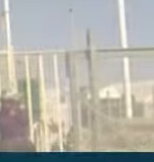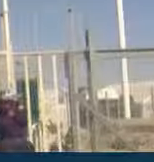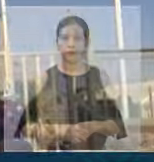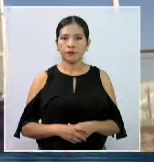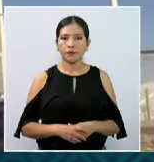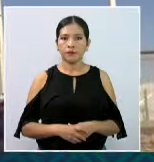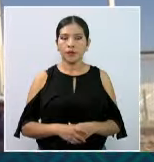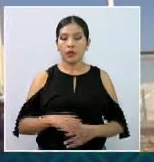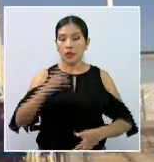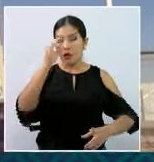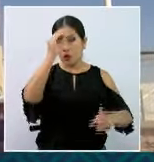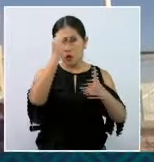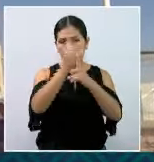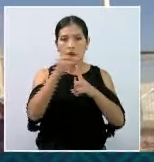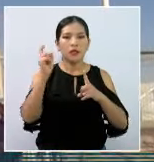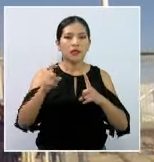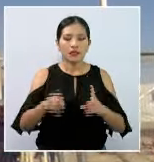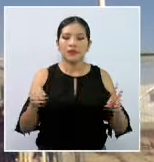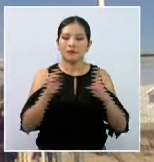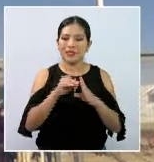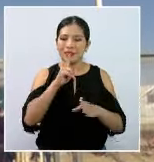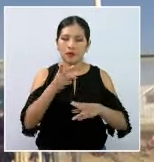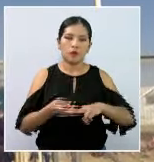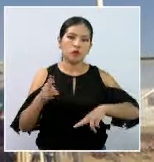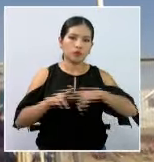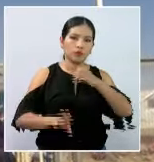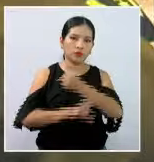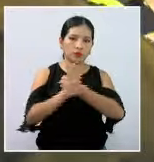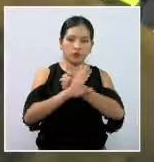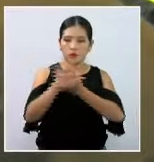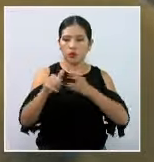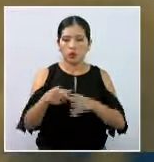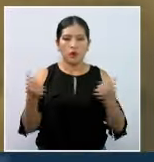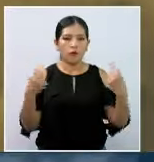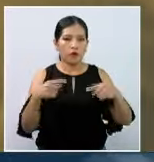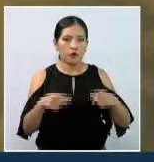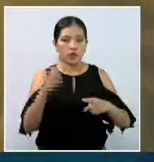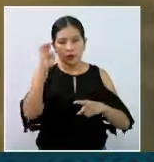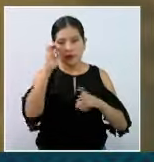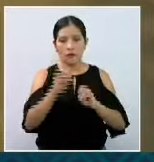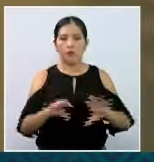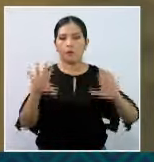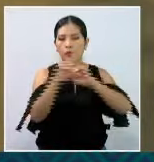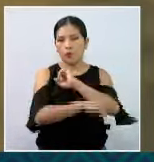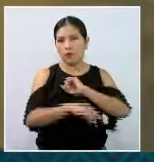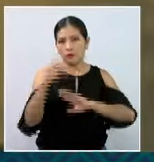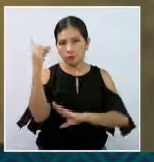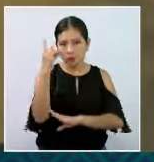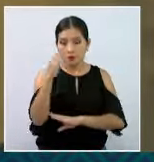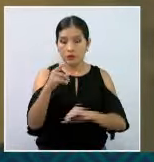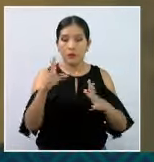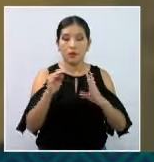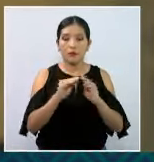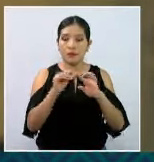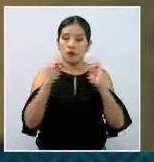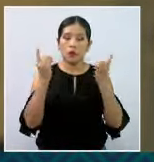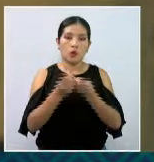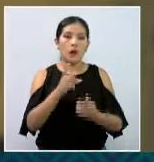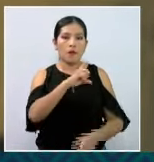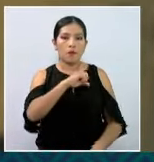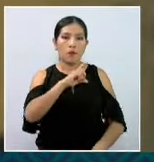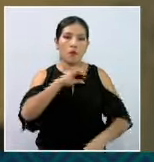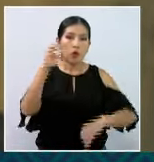Con el objetivo de mejorar la seguridad en los diferentes sectores fronterizos del Estado Plurinacional de Bolivia, el Comando Departamental de la Policía de